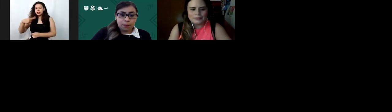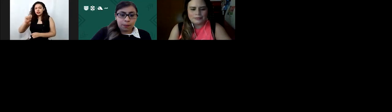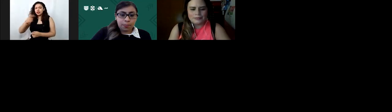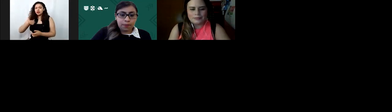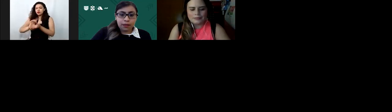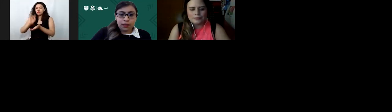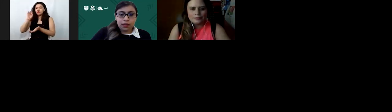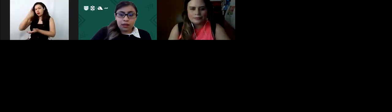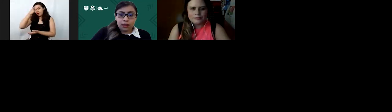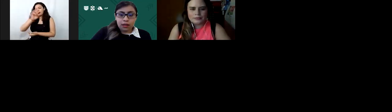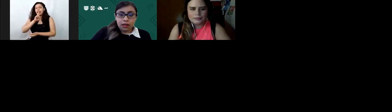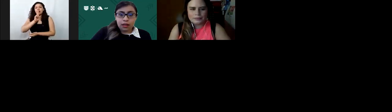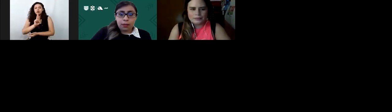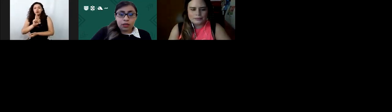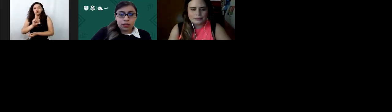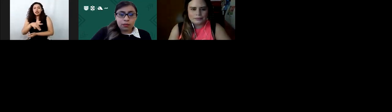la